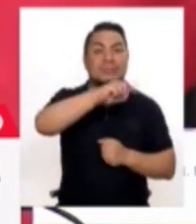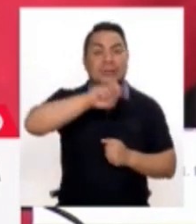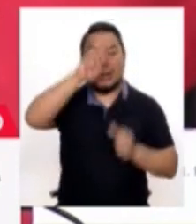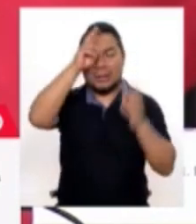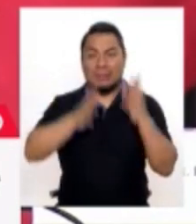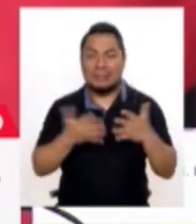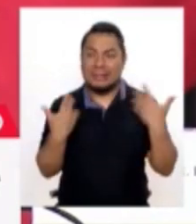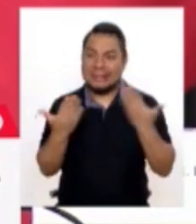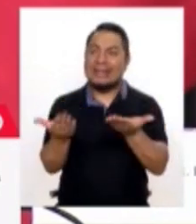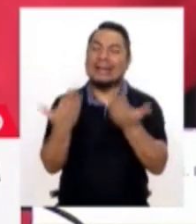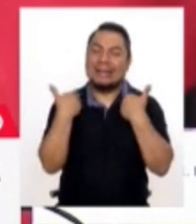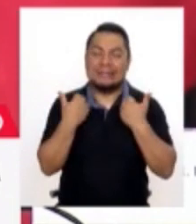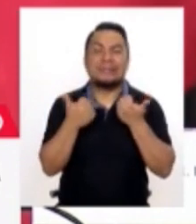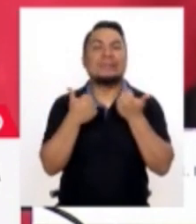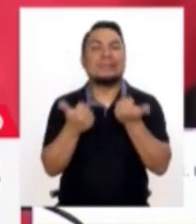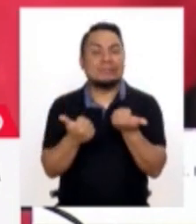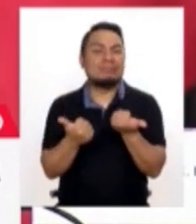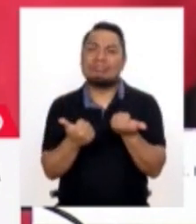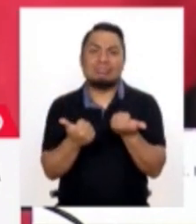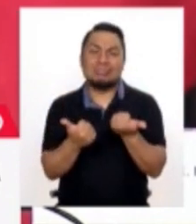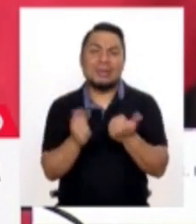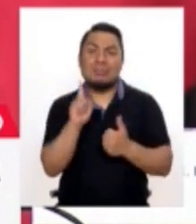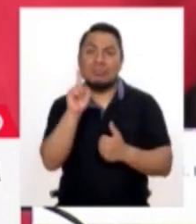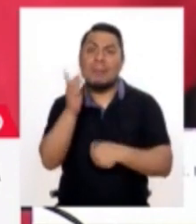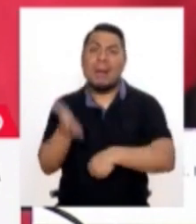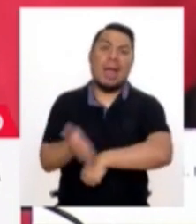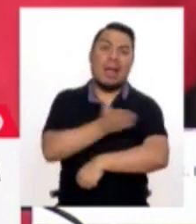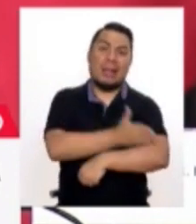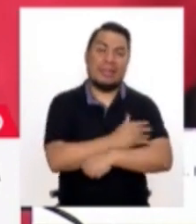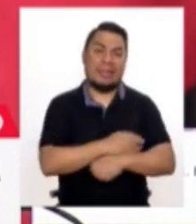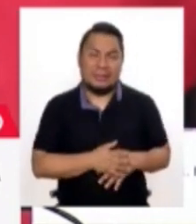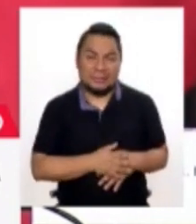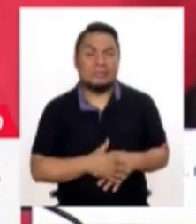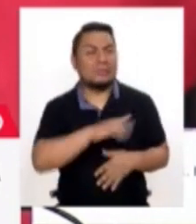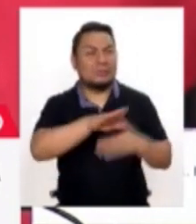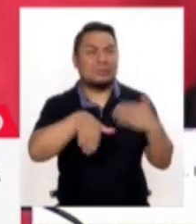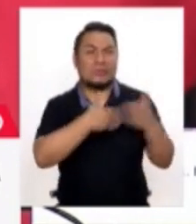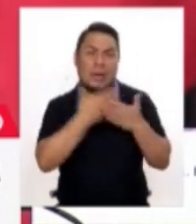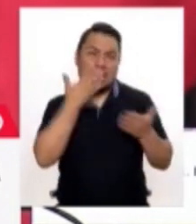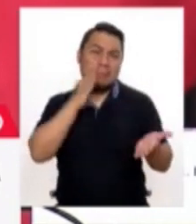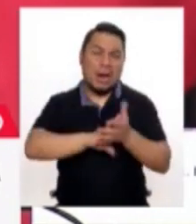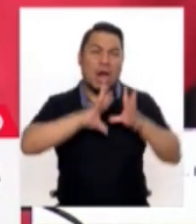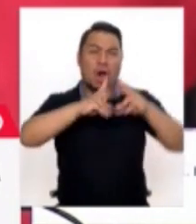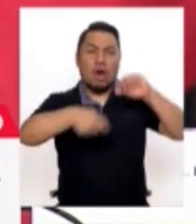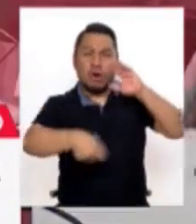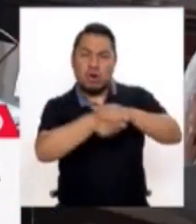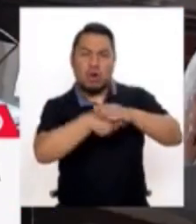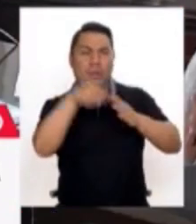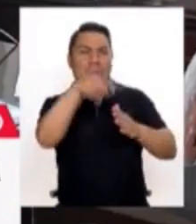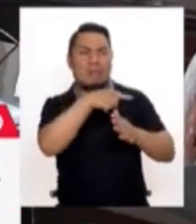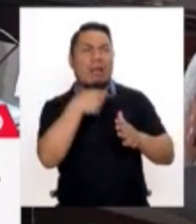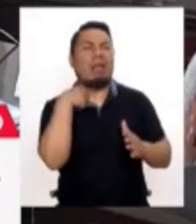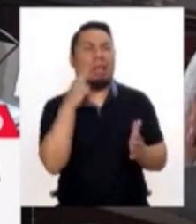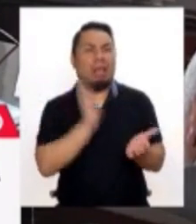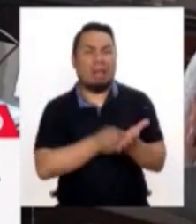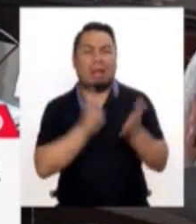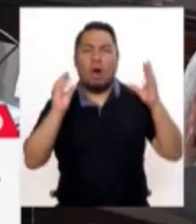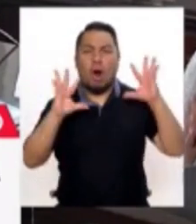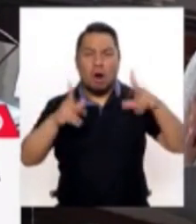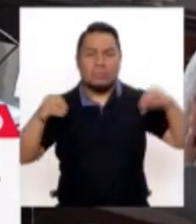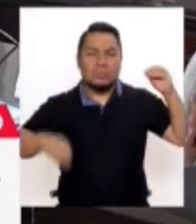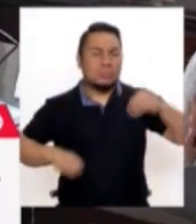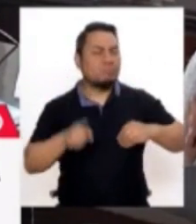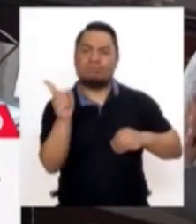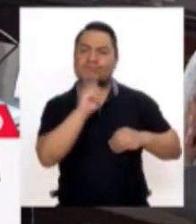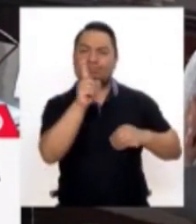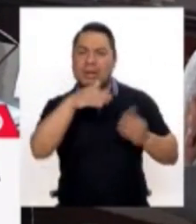nuestras ciudadanas y ciudadanos si no acabamos con la plaga de la corrupción, si no hacemos frente